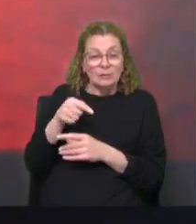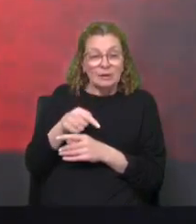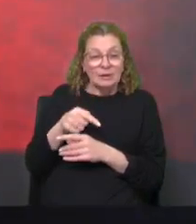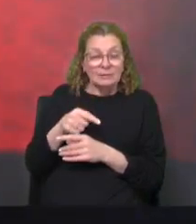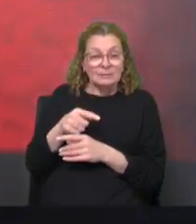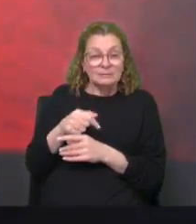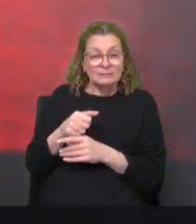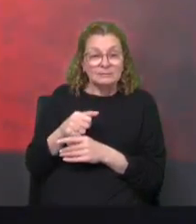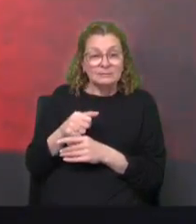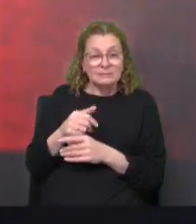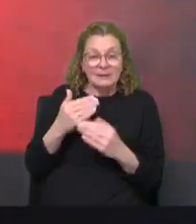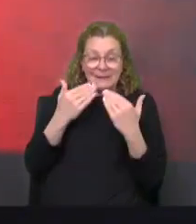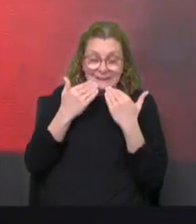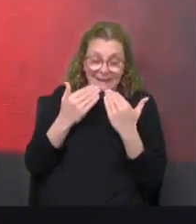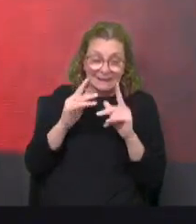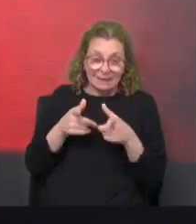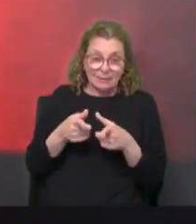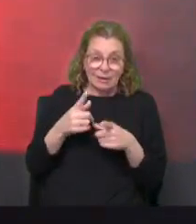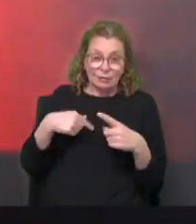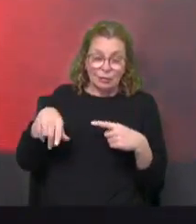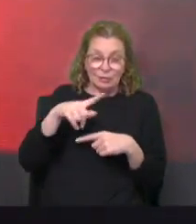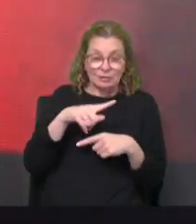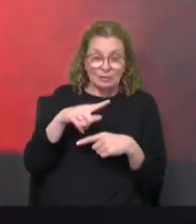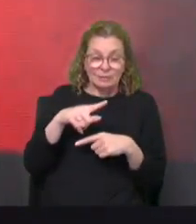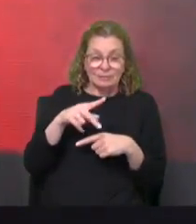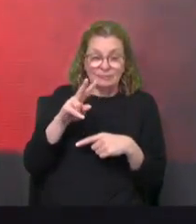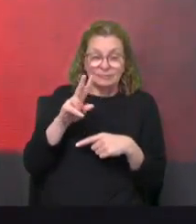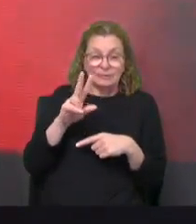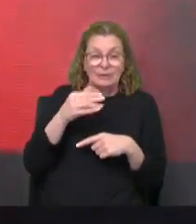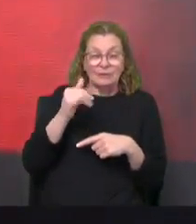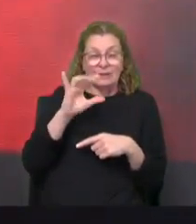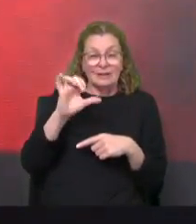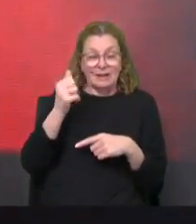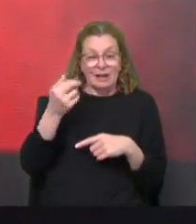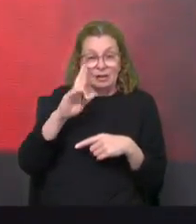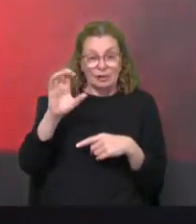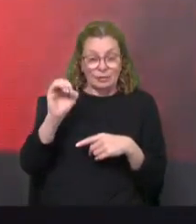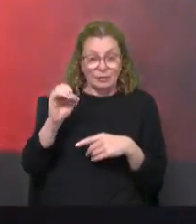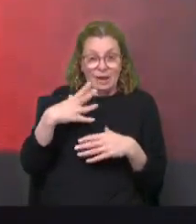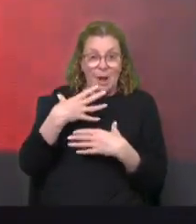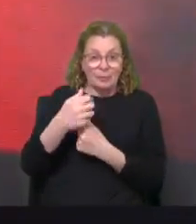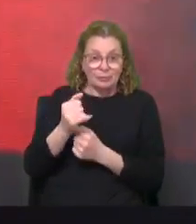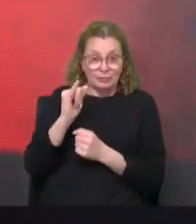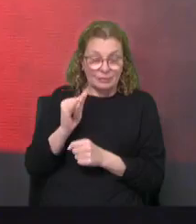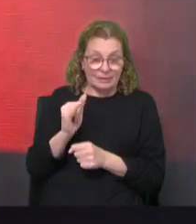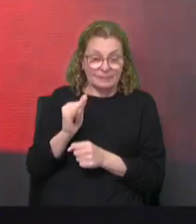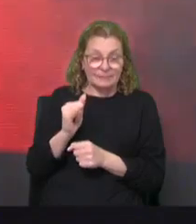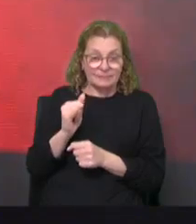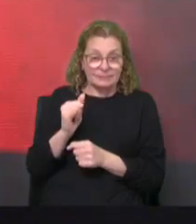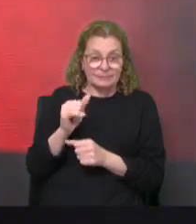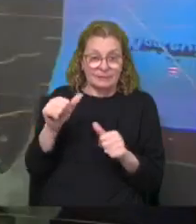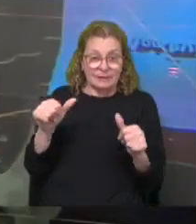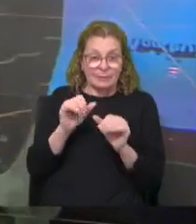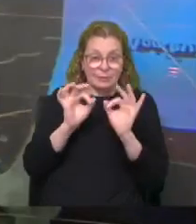trastienda. Gracias también todo esto, gracias a Bizarro Record, que fue el que nos apoyó. Para que nosotros lleguemos